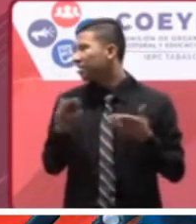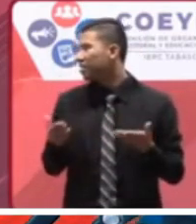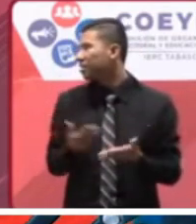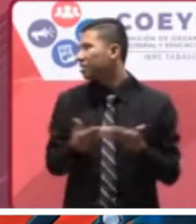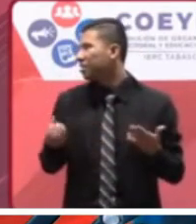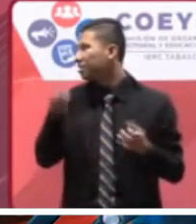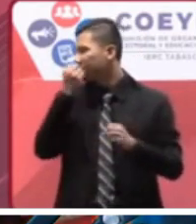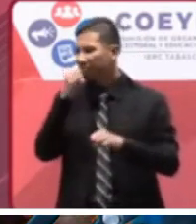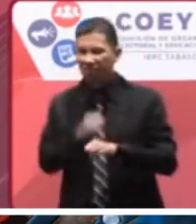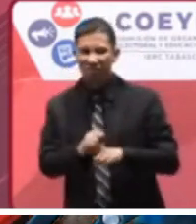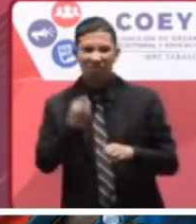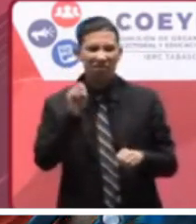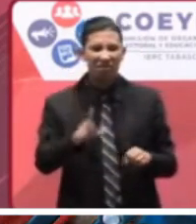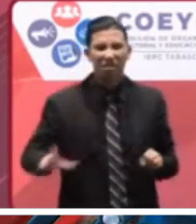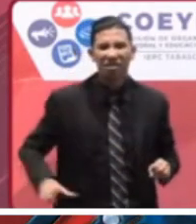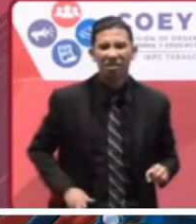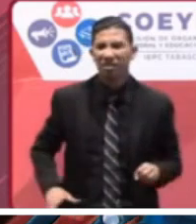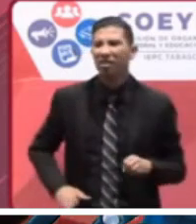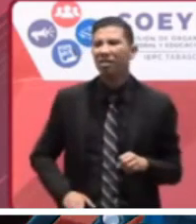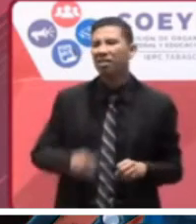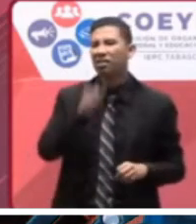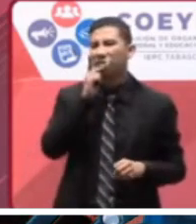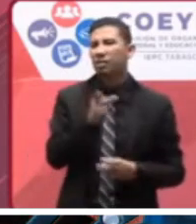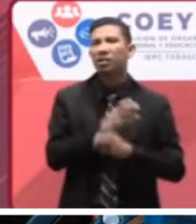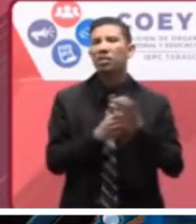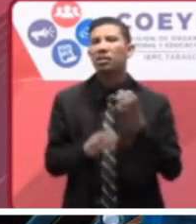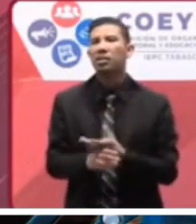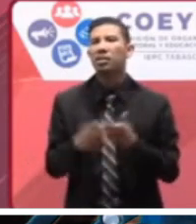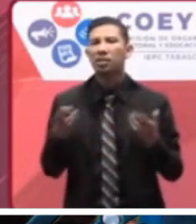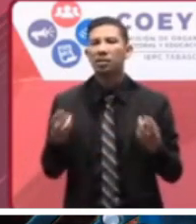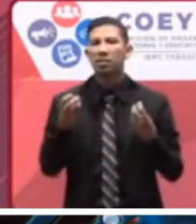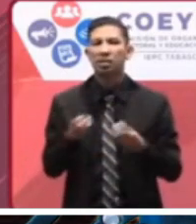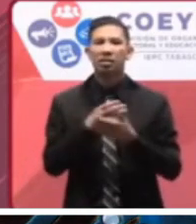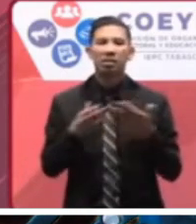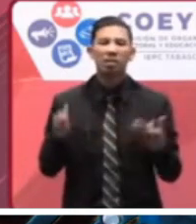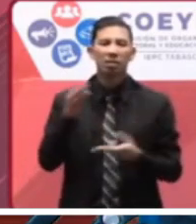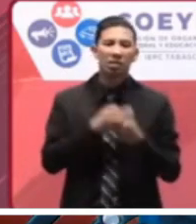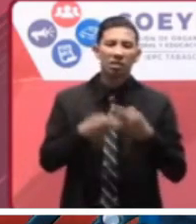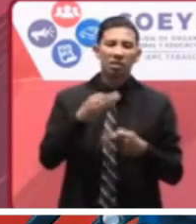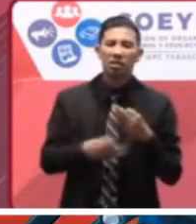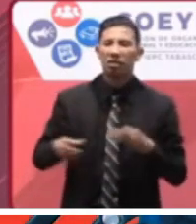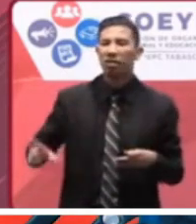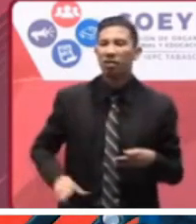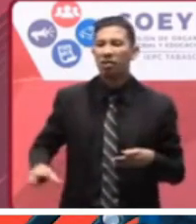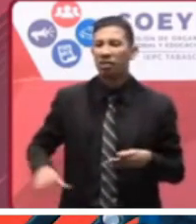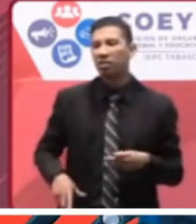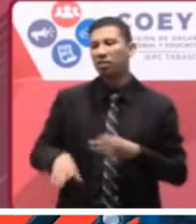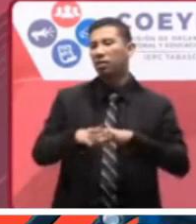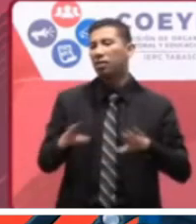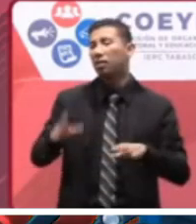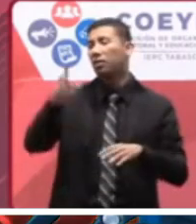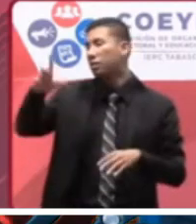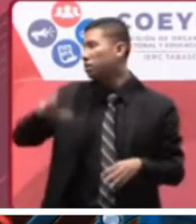de Gobernación, en un acto, en varios actos públicos, aquí cuando firmamos convenios de colaboración, en Palacio de